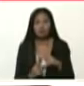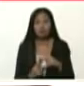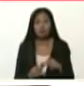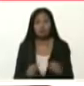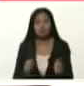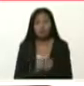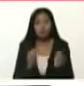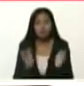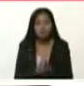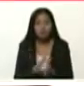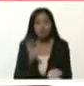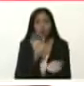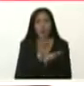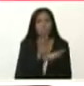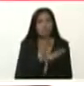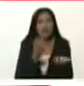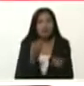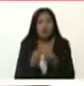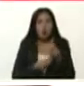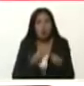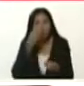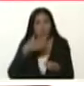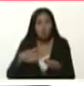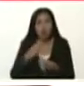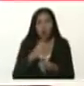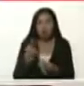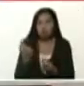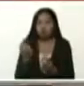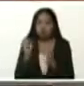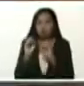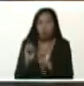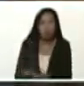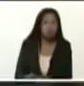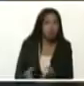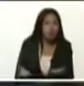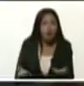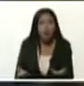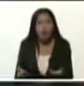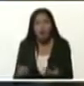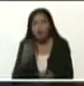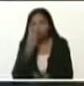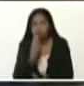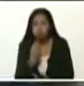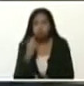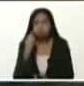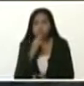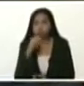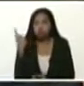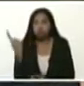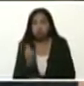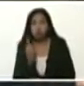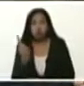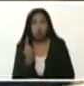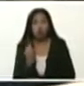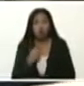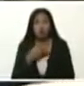Anzoátegui y Nueva Esparta, ¿qué sería el pueblo? ¿Estaría abandonado? ¿Estaría totalmente huérfano? Por eso voy a